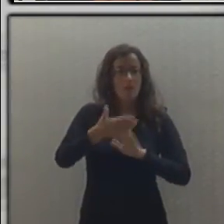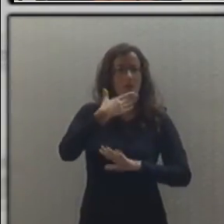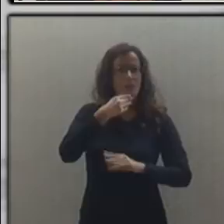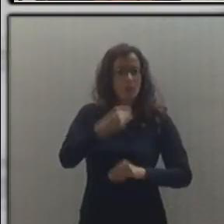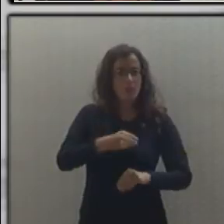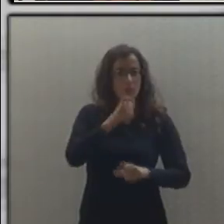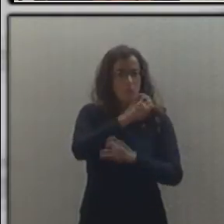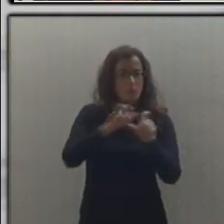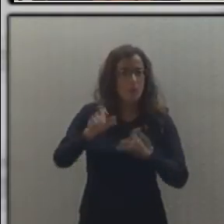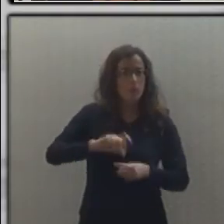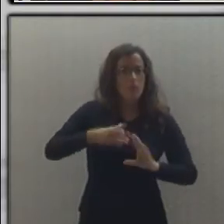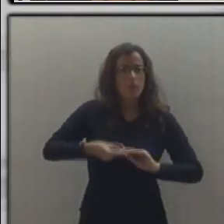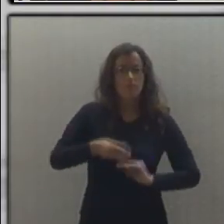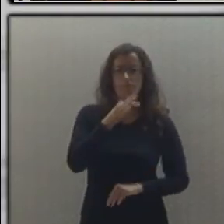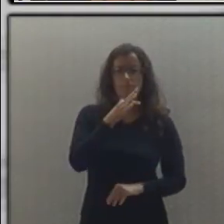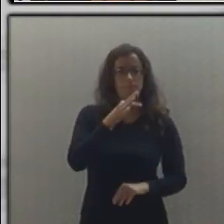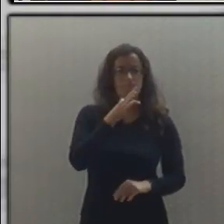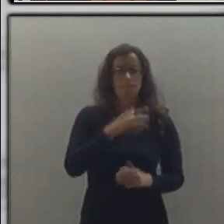de la población,